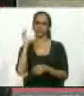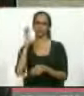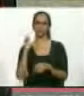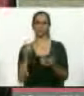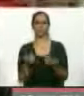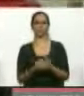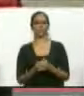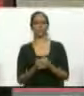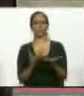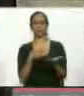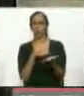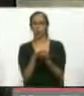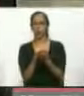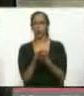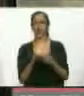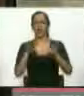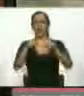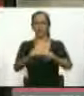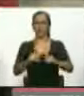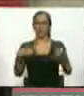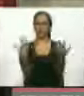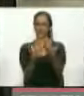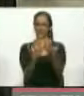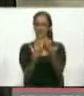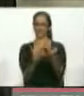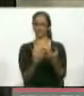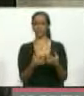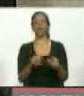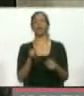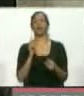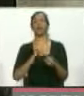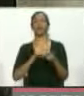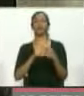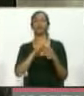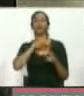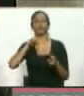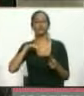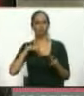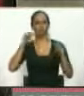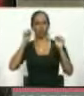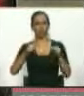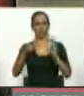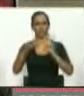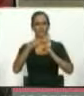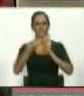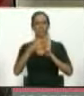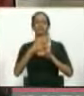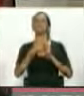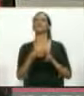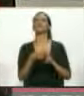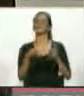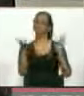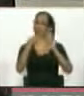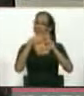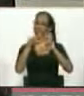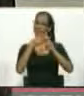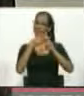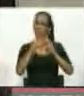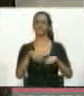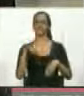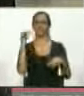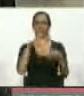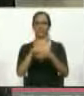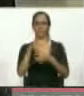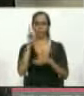de dispositivos de control y de conflicto por eso nosotros el día de hoy estamos con esta etiqueta no ver al hashtag hasta elecciones